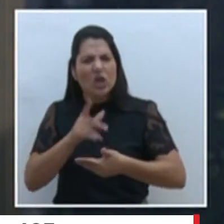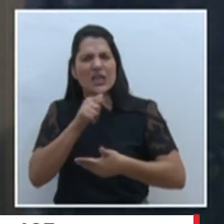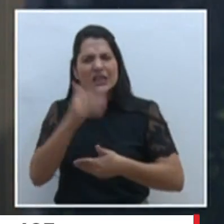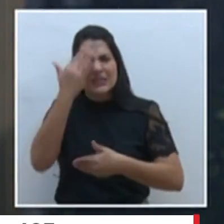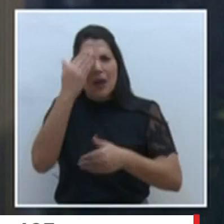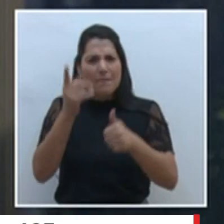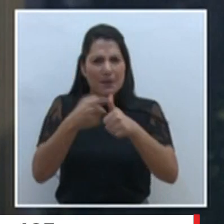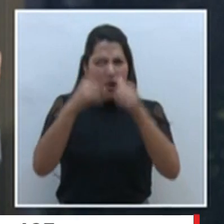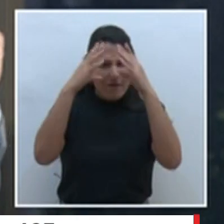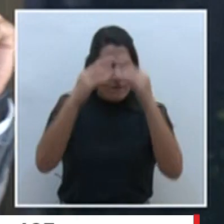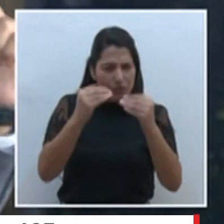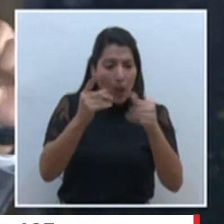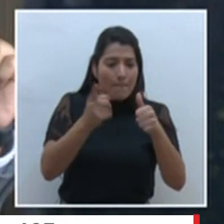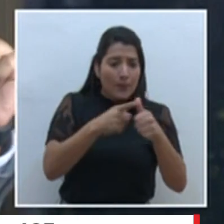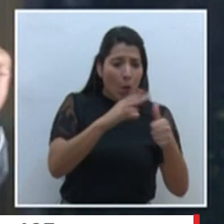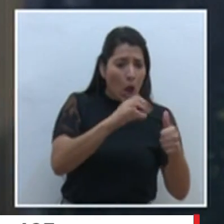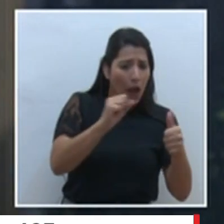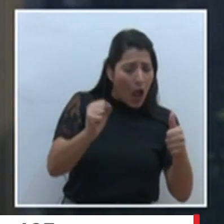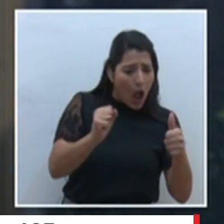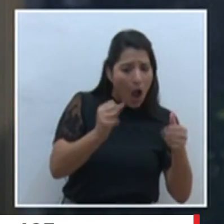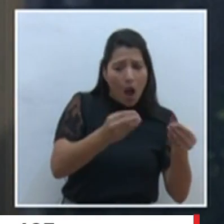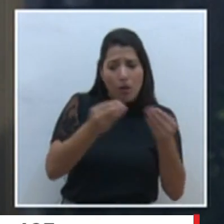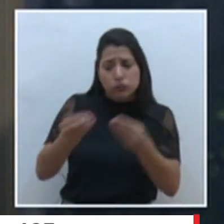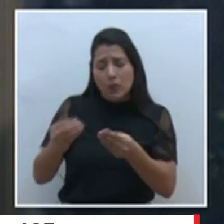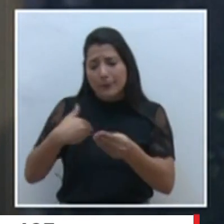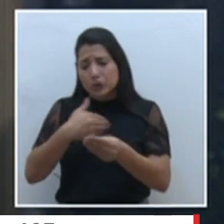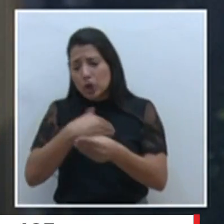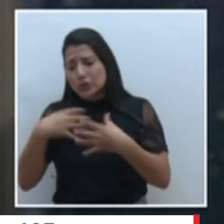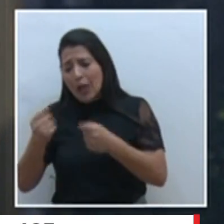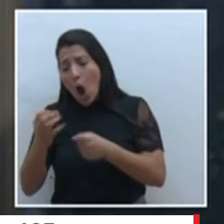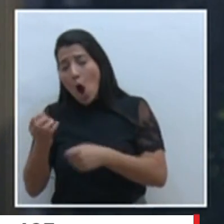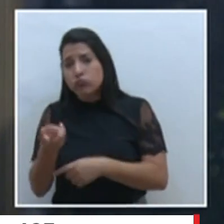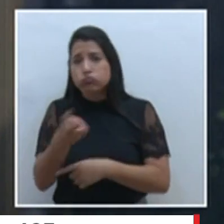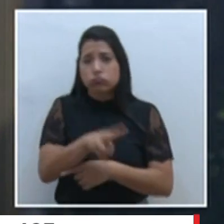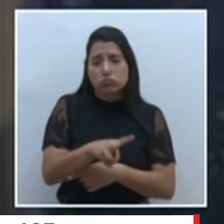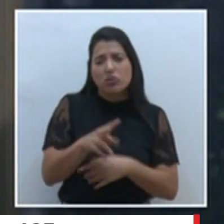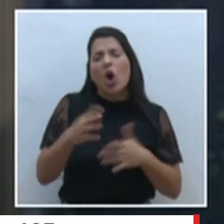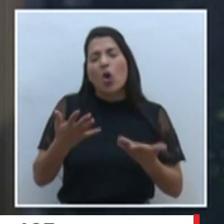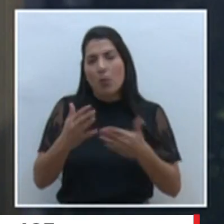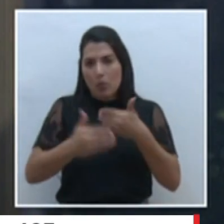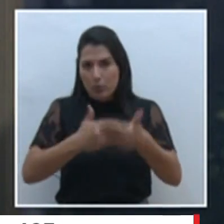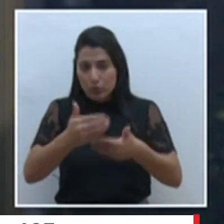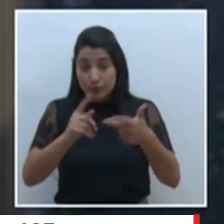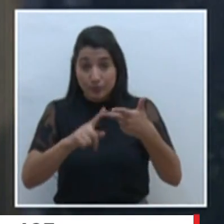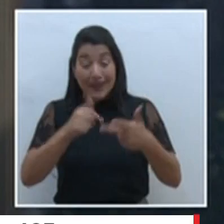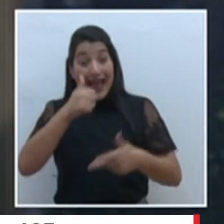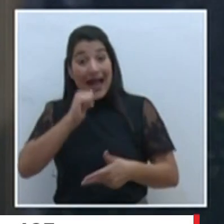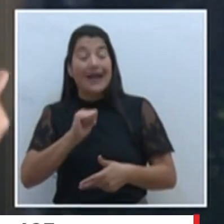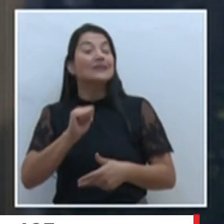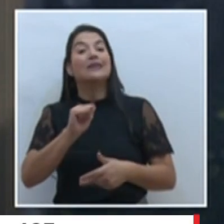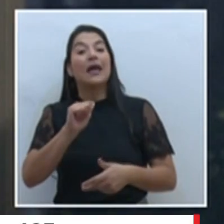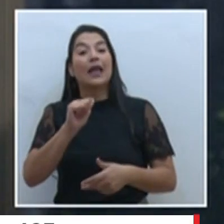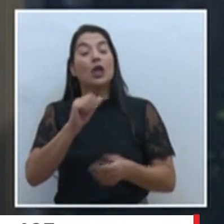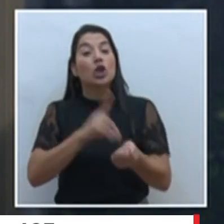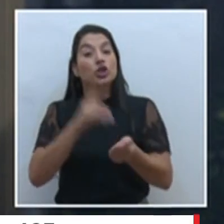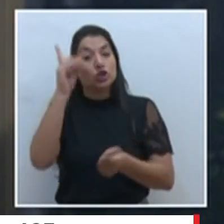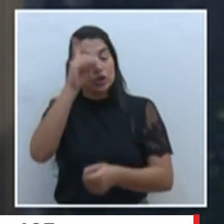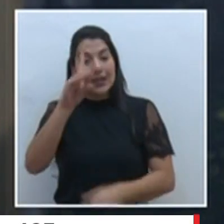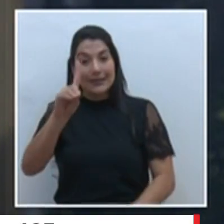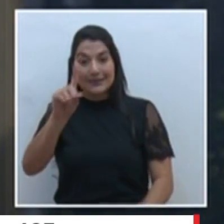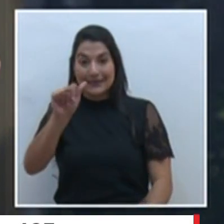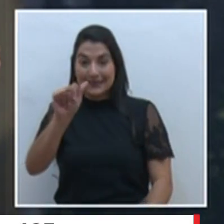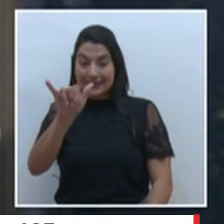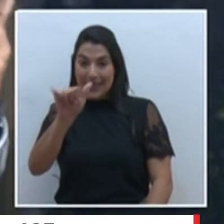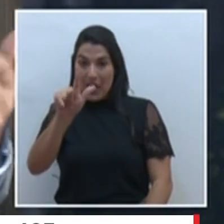gente está. Sobre el tema de las pruebas, don Daniel, ayer doña Dialá Jiménez, la ministra de Comercio Exterior, le decía a los diputados de la Comisión